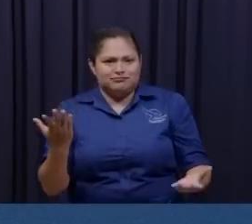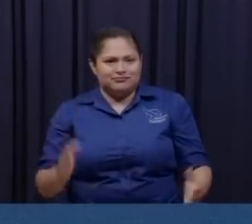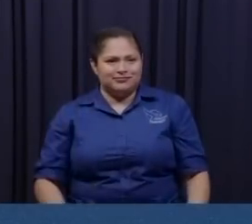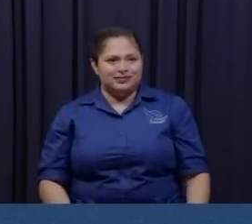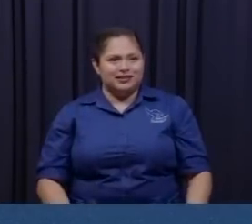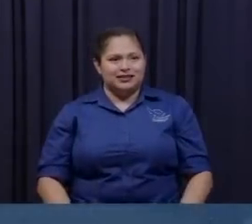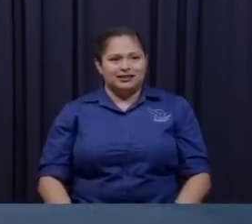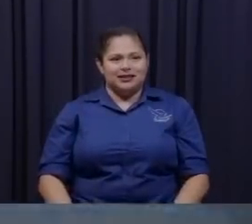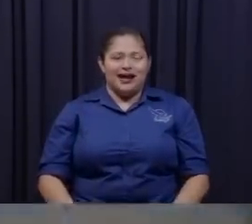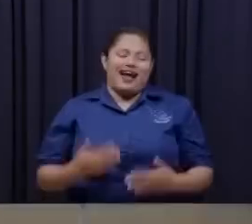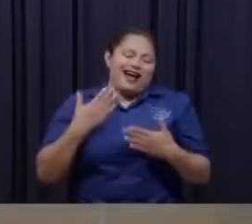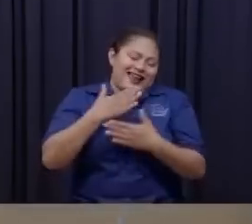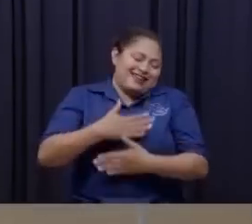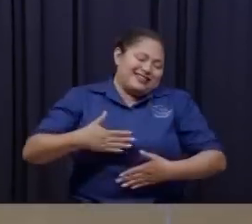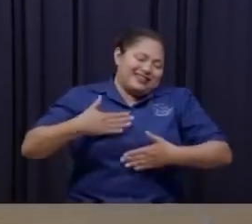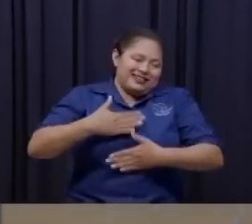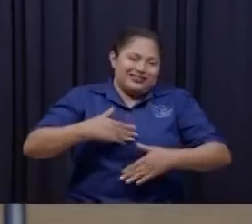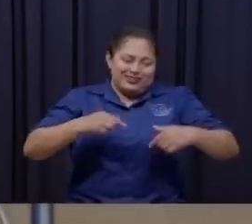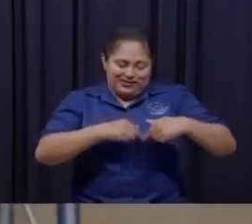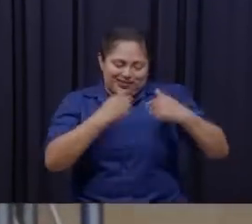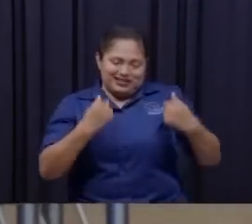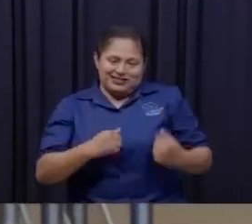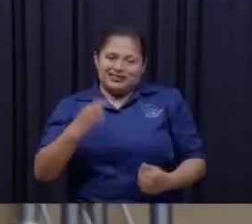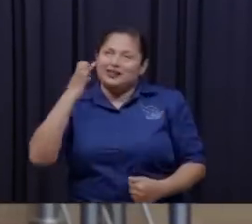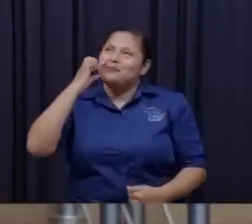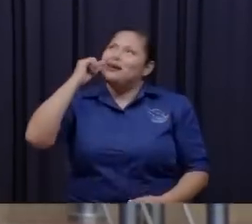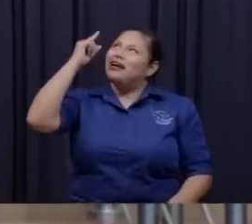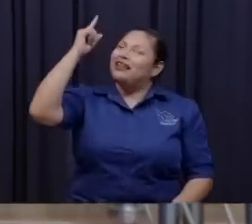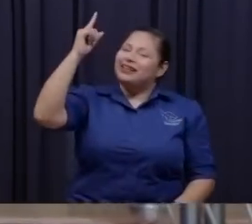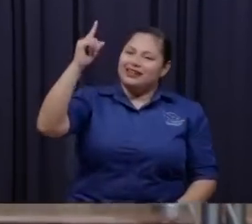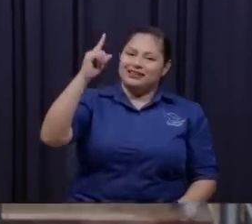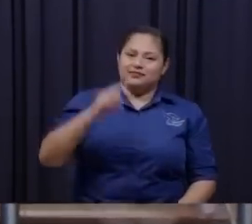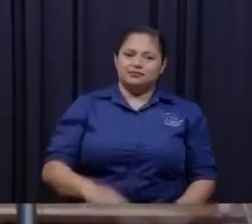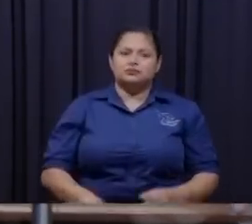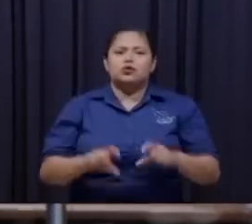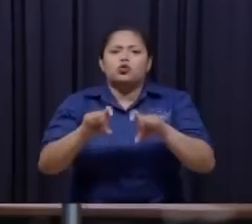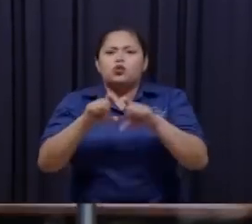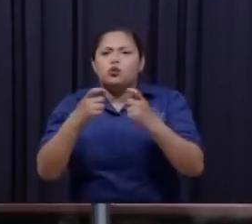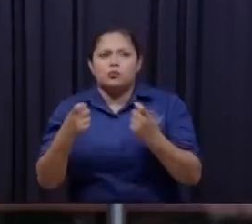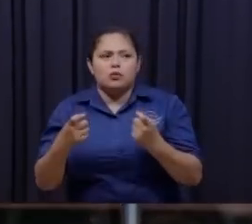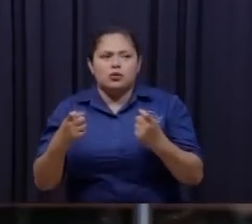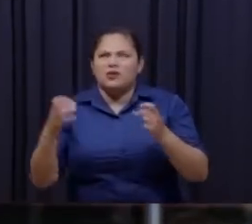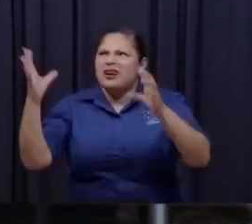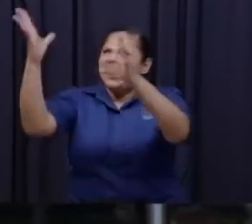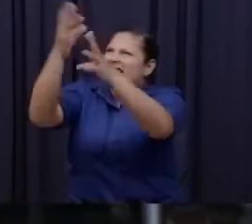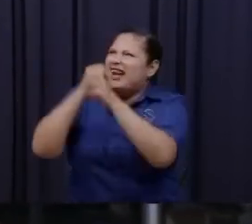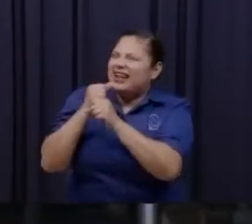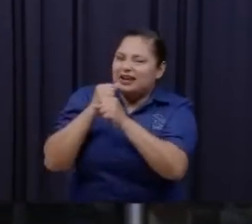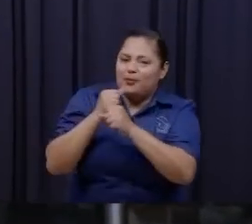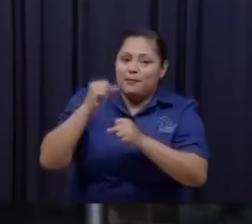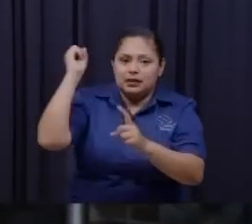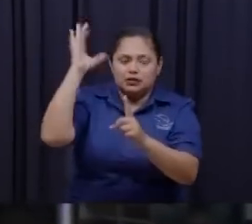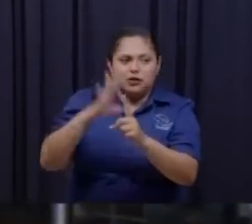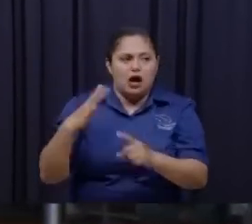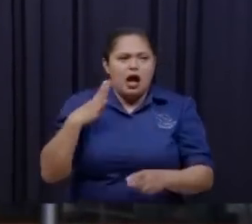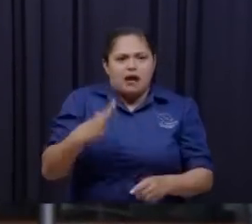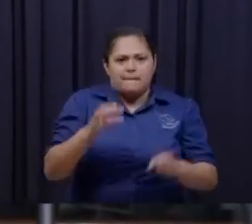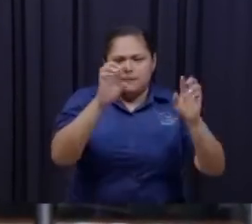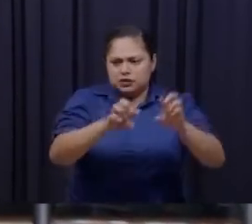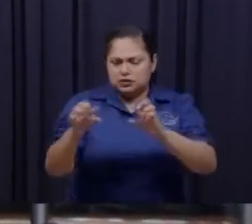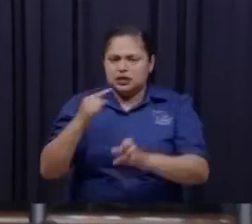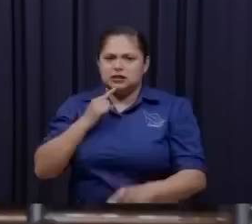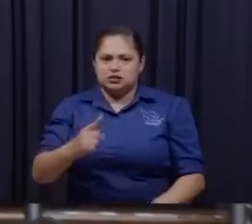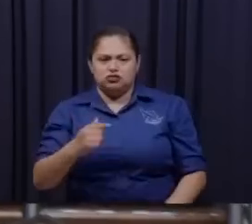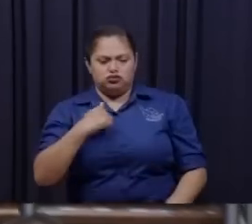Sí, agradando el corazón del Padre. ¿Cómo se arranca una bendición? Porque hay gente que dice, yo,